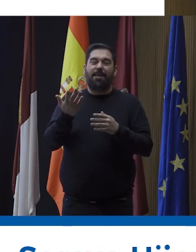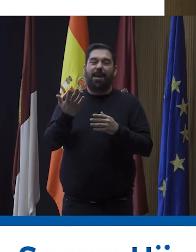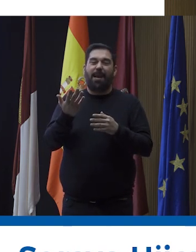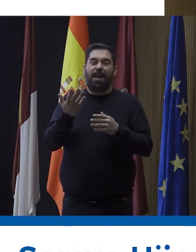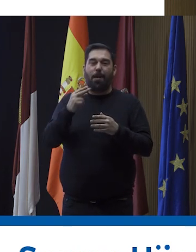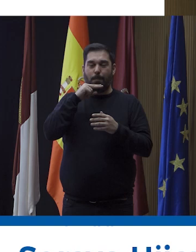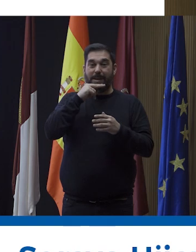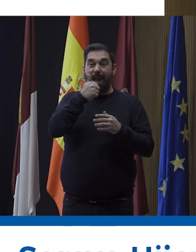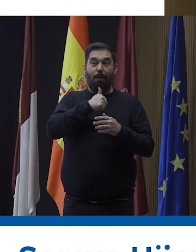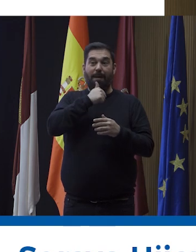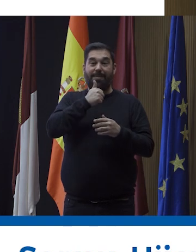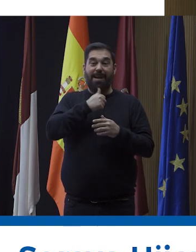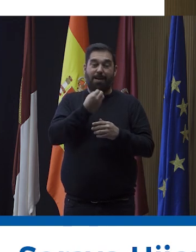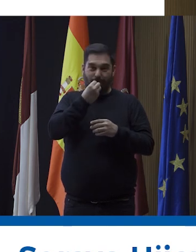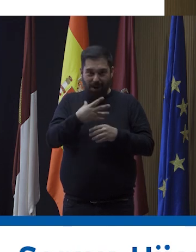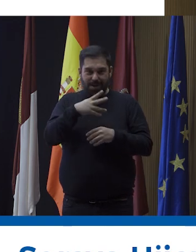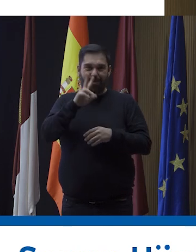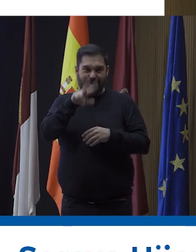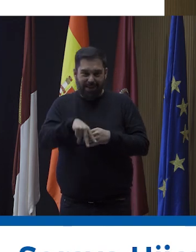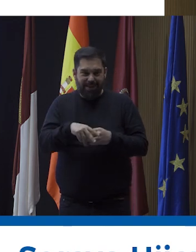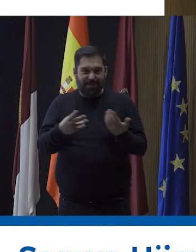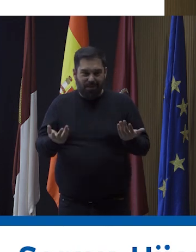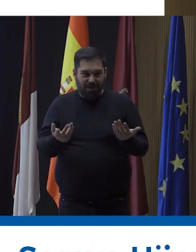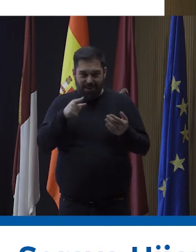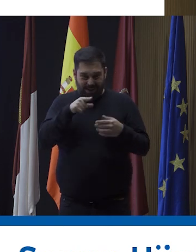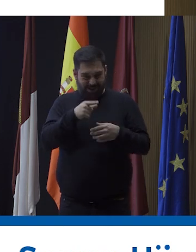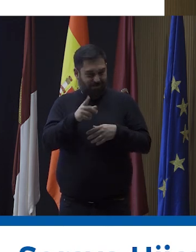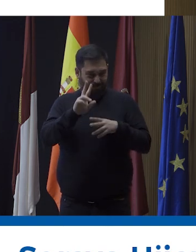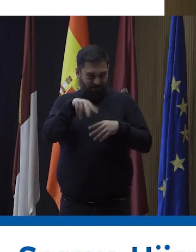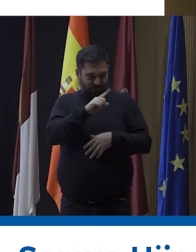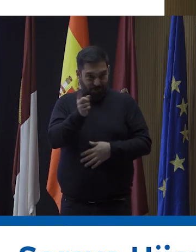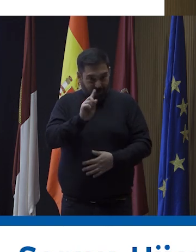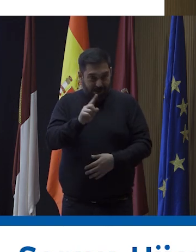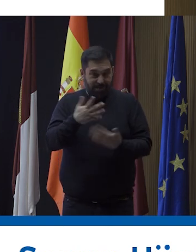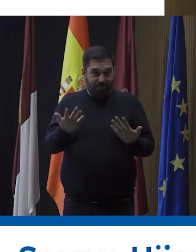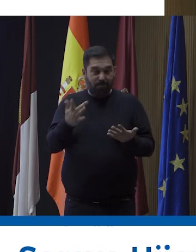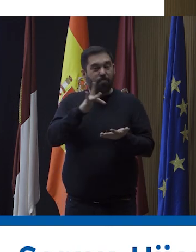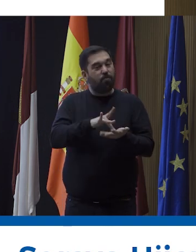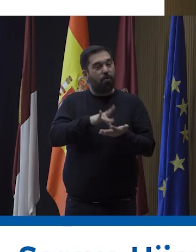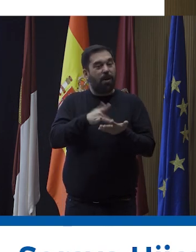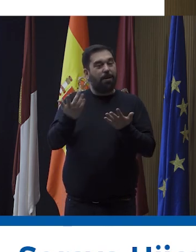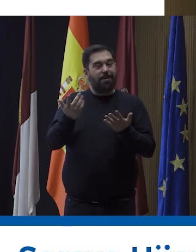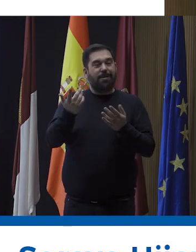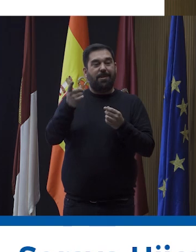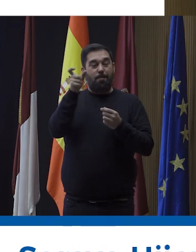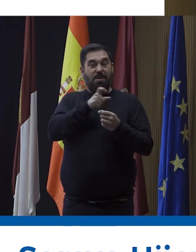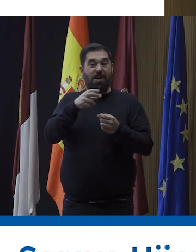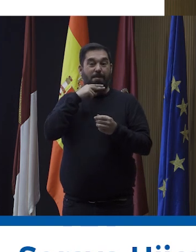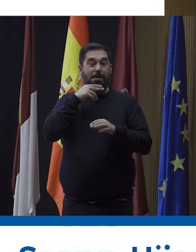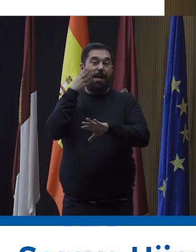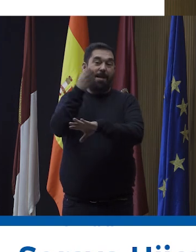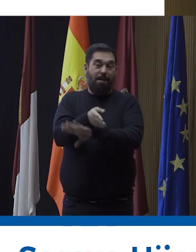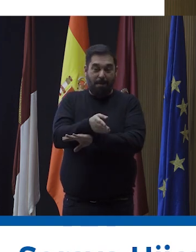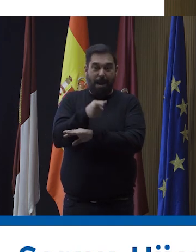pis es bueno, ¿eh? Entonces, esto no es así, porque cuando uno va a orinar se activan desde el